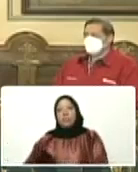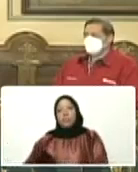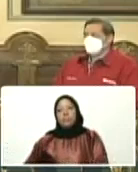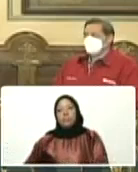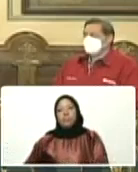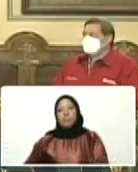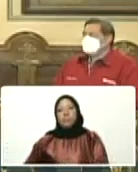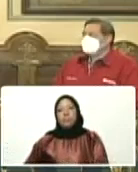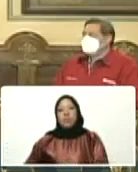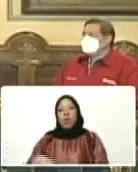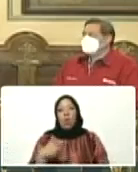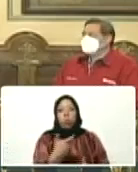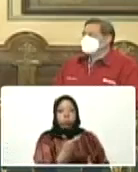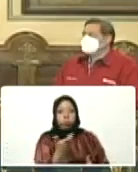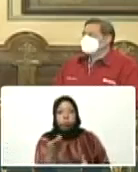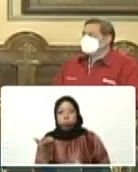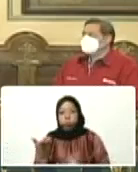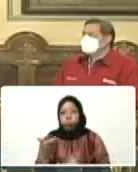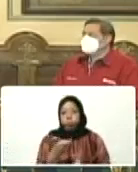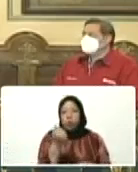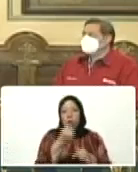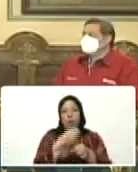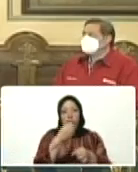compañeros bomberos, trabajadores,